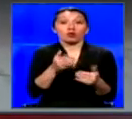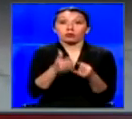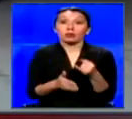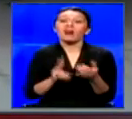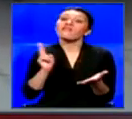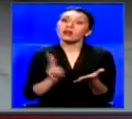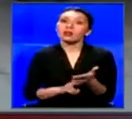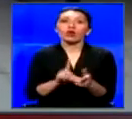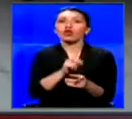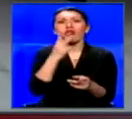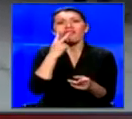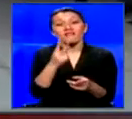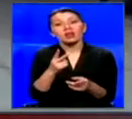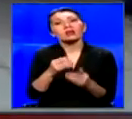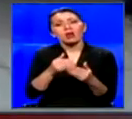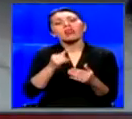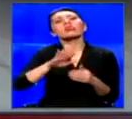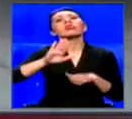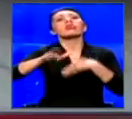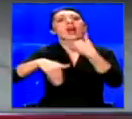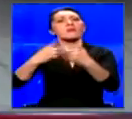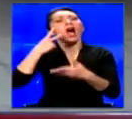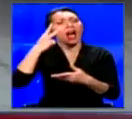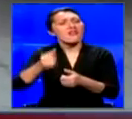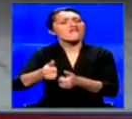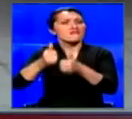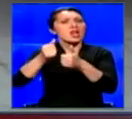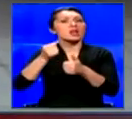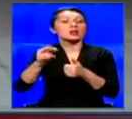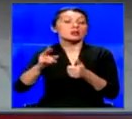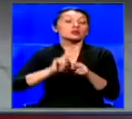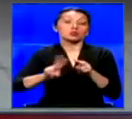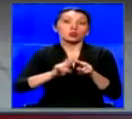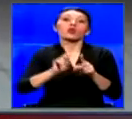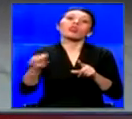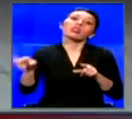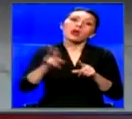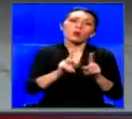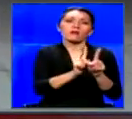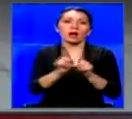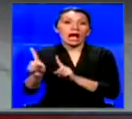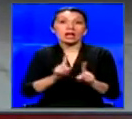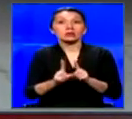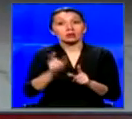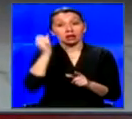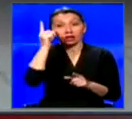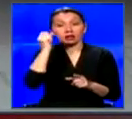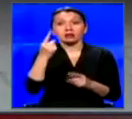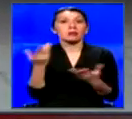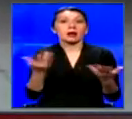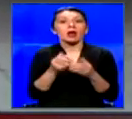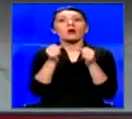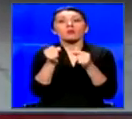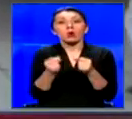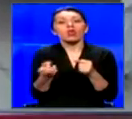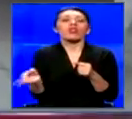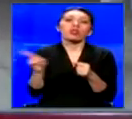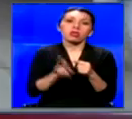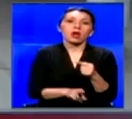se han visto mucho, pero sí a largo plazo se estarían viendo porque nuevamente se están haciendo gestiones, tengo entendido, para poder